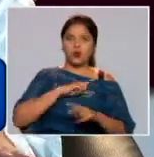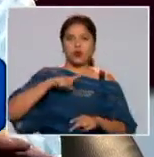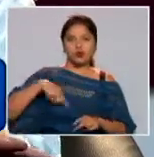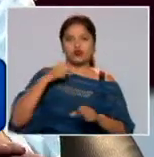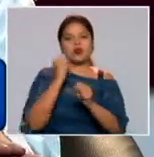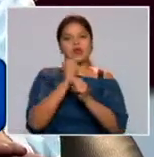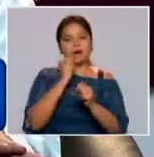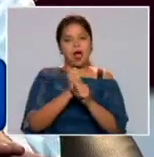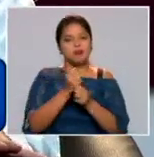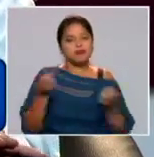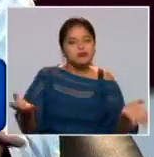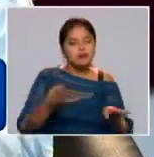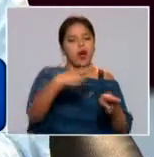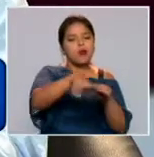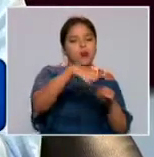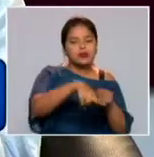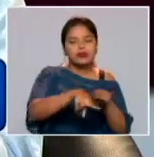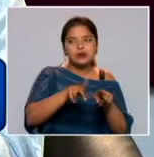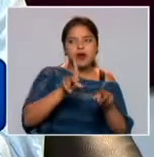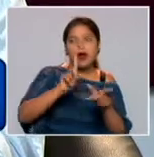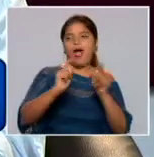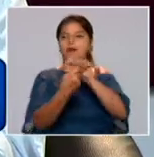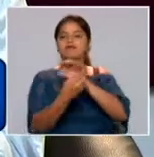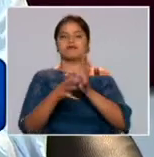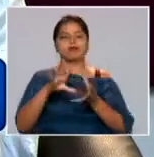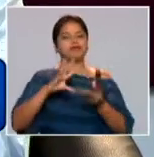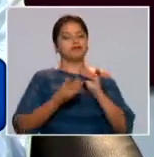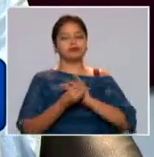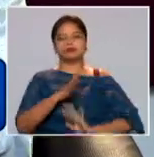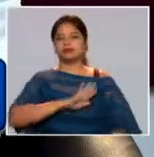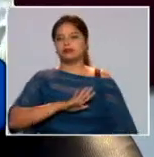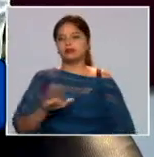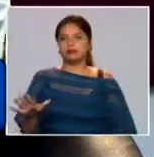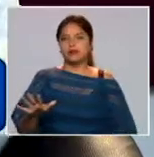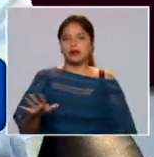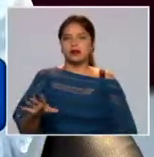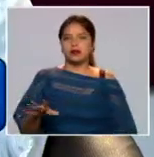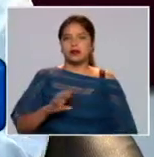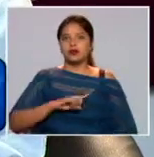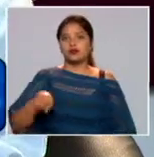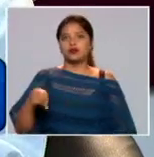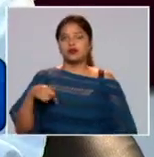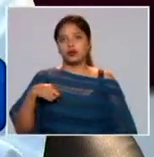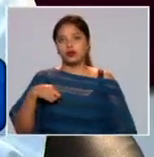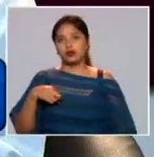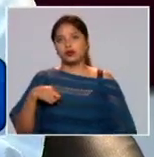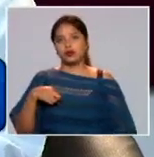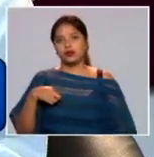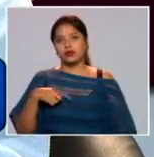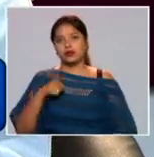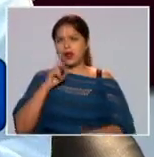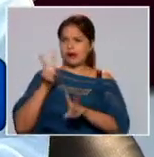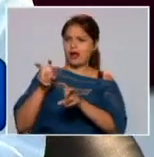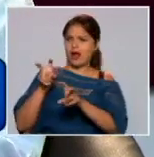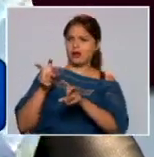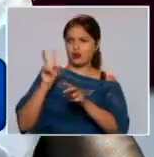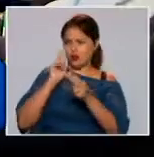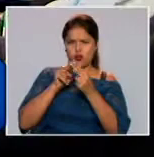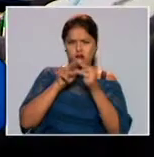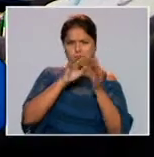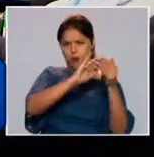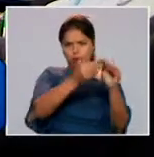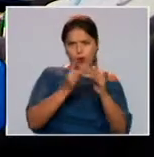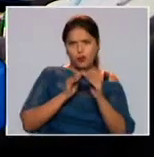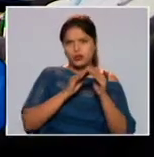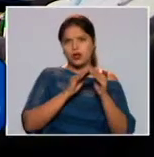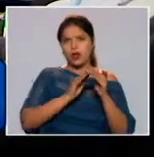trabaja para sus niños cambia la actitud frente a nosotros que seríamos extranjeros en esa comunidad hay una comunidad